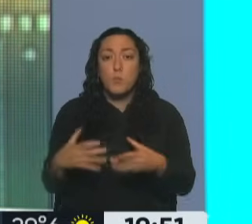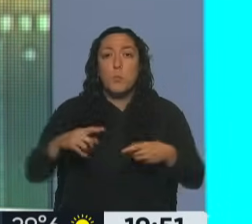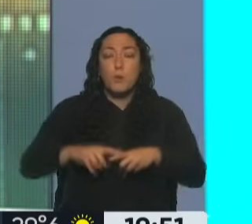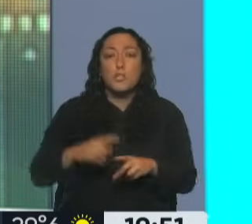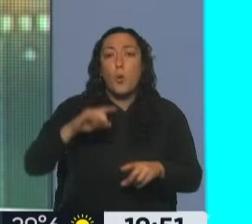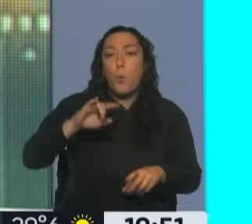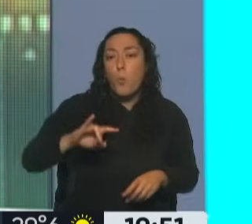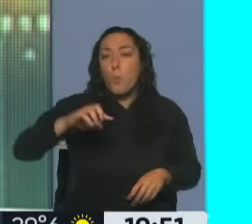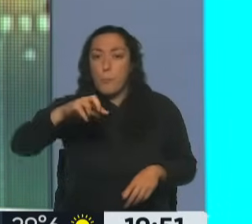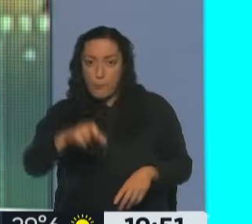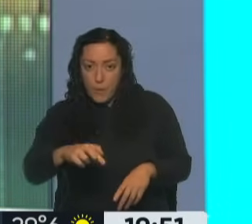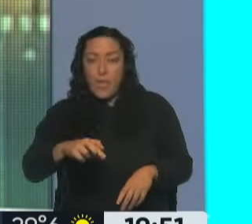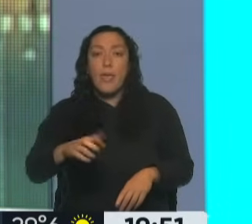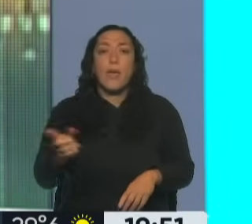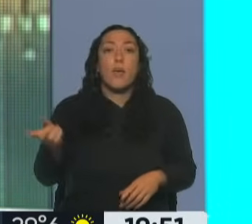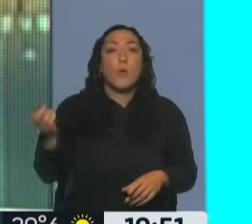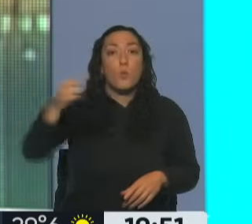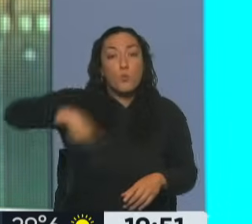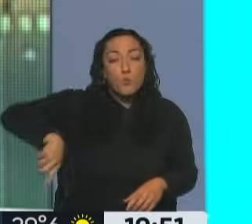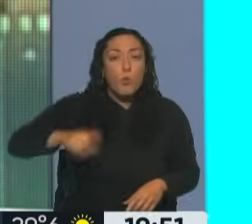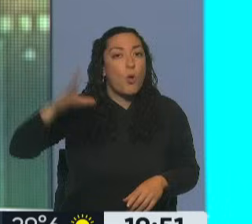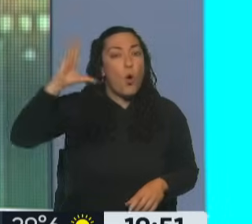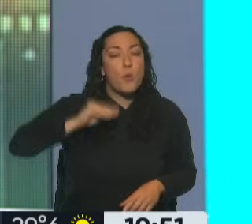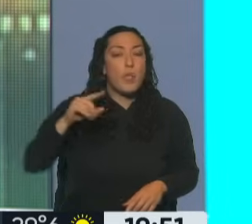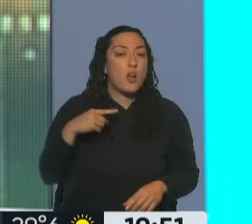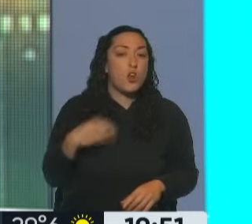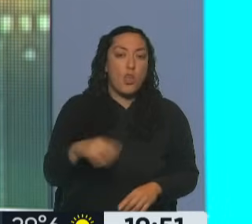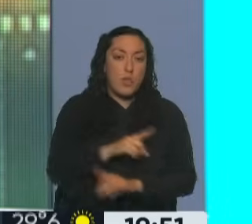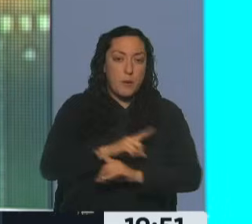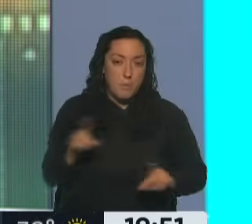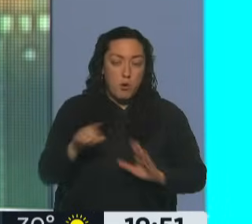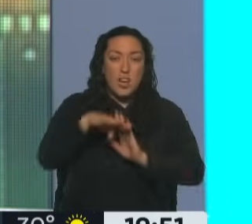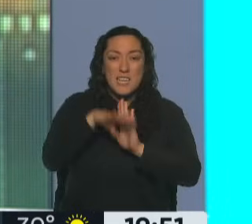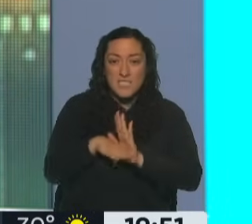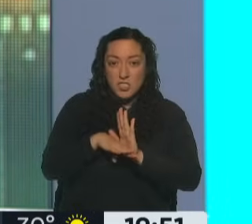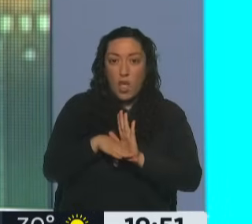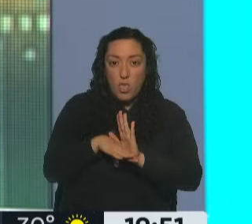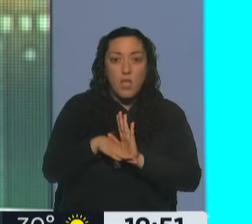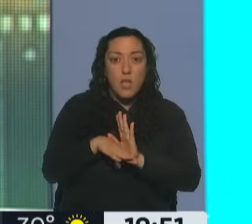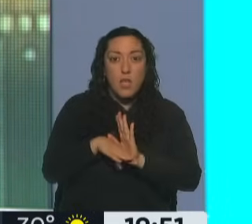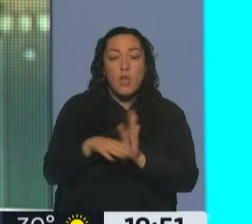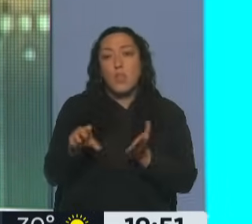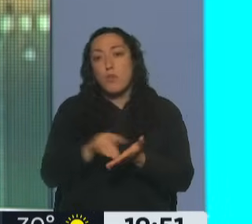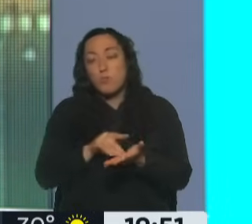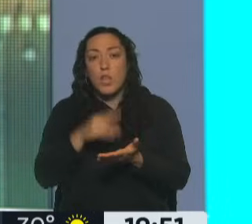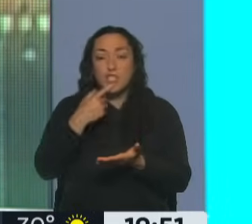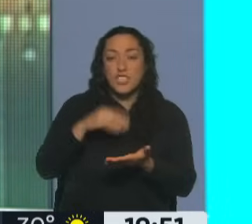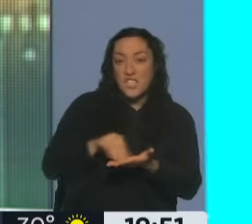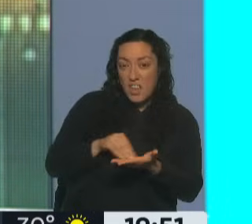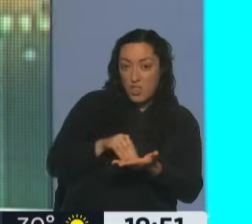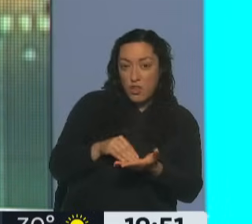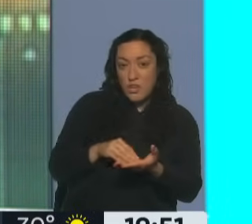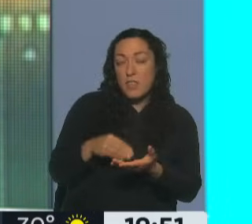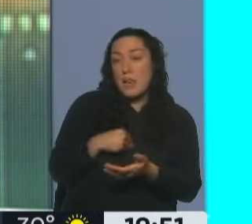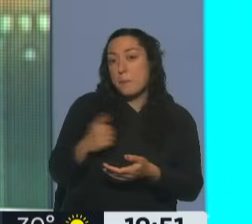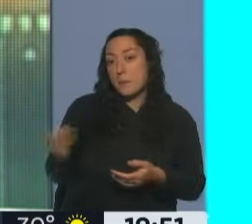Patria? Bueno, no nos olvidemos de una cosa, las listas de candidatos a diputados y senadores por la provincia de